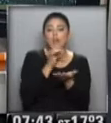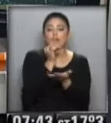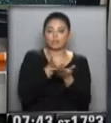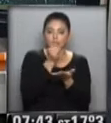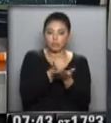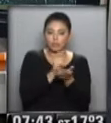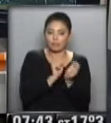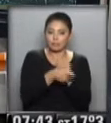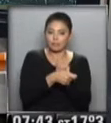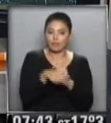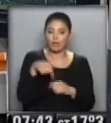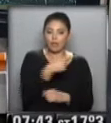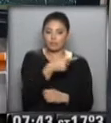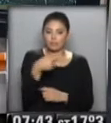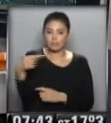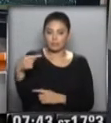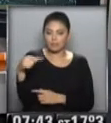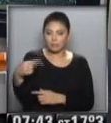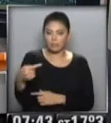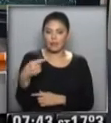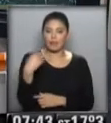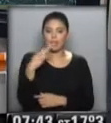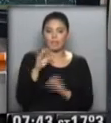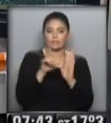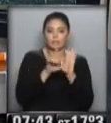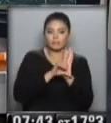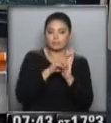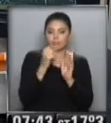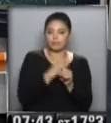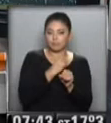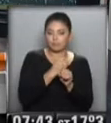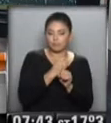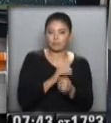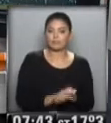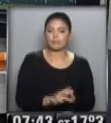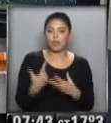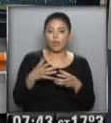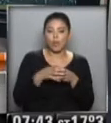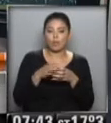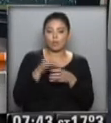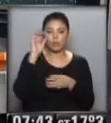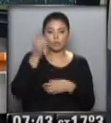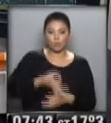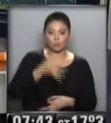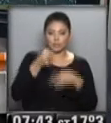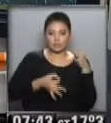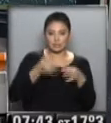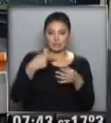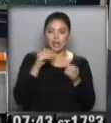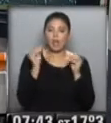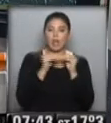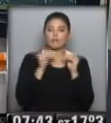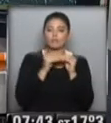le queda en una semana para que se haya ley de la nación la comisión de justicia la comisión de asuntos constitucionales